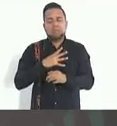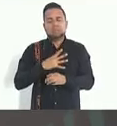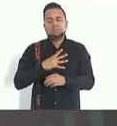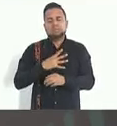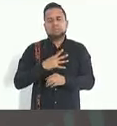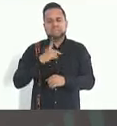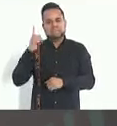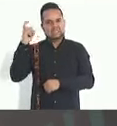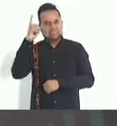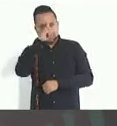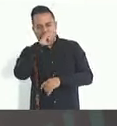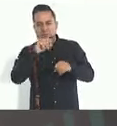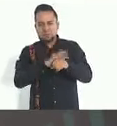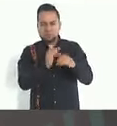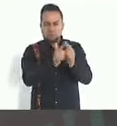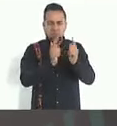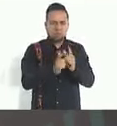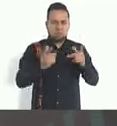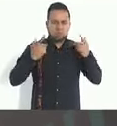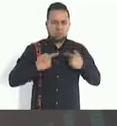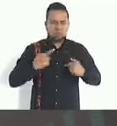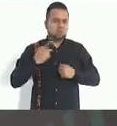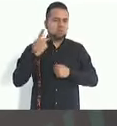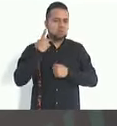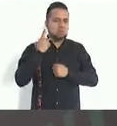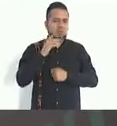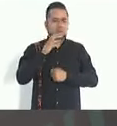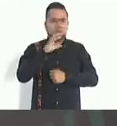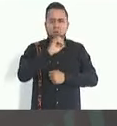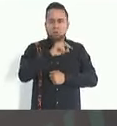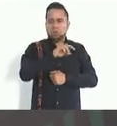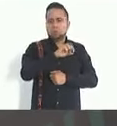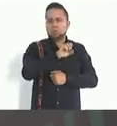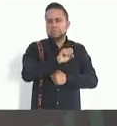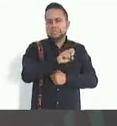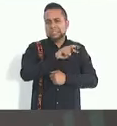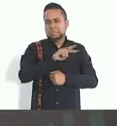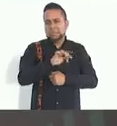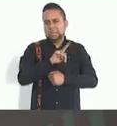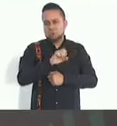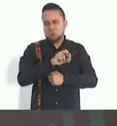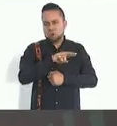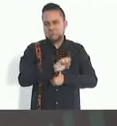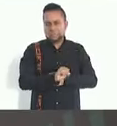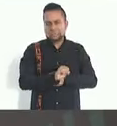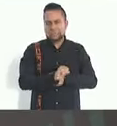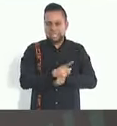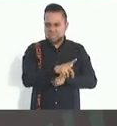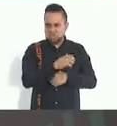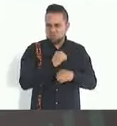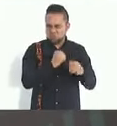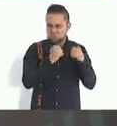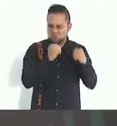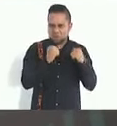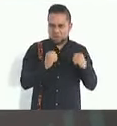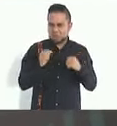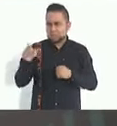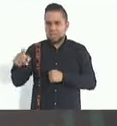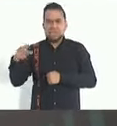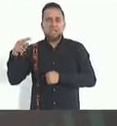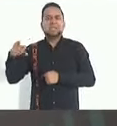porque los conservadores tenían mucha fuerza. ¿Y saben qué hizo el presidente Juárez? En vez de echarse para